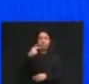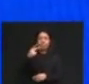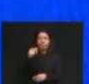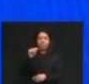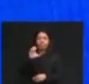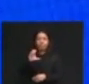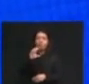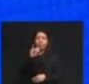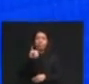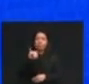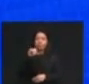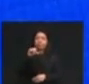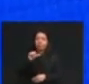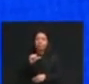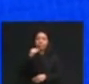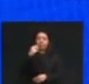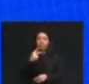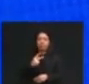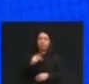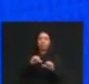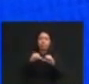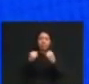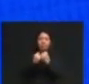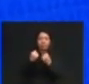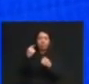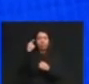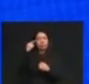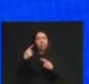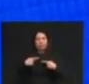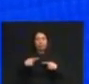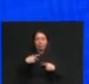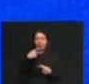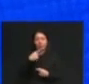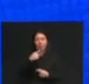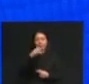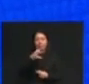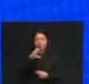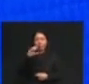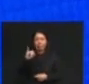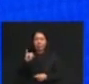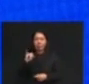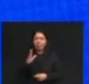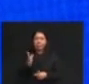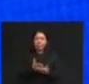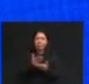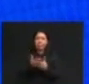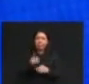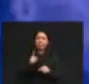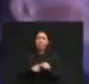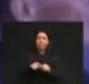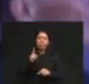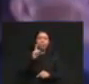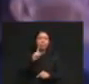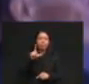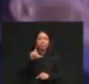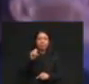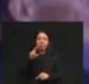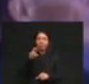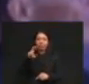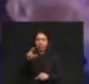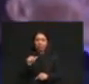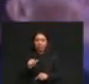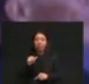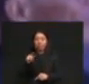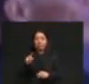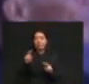APAC-IAP, Asociación Pro Personas con Parálisis Cerebral, quienes fueron propuestas por Lorena Cosi López, coordinadora de inversión